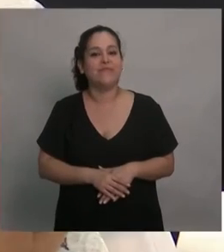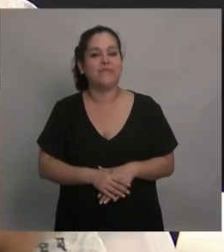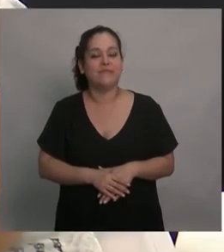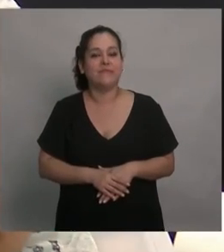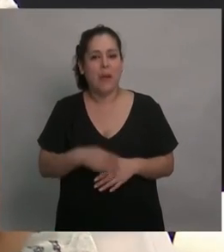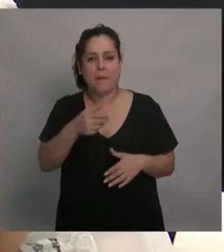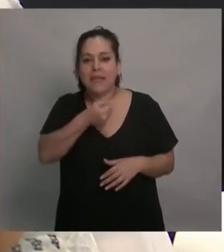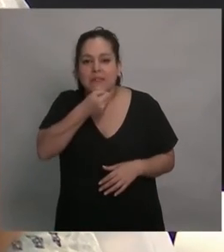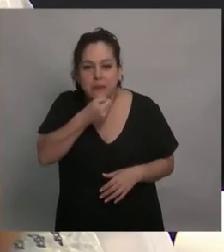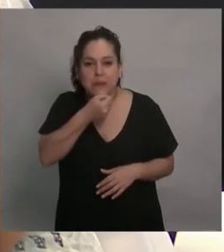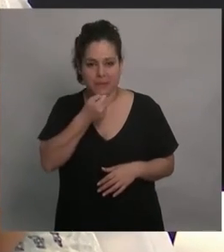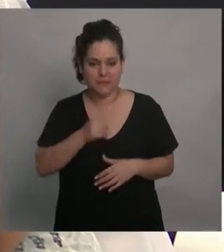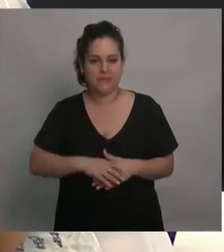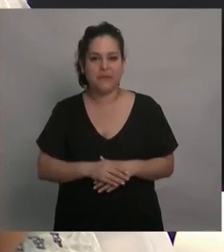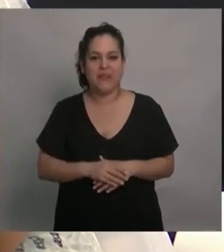Más cerquita, sí.